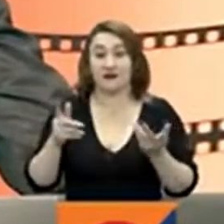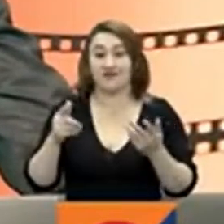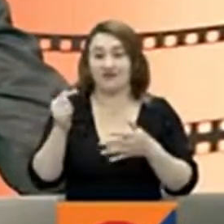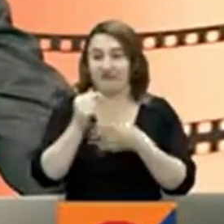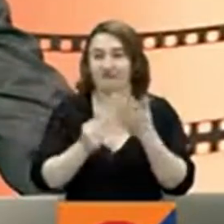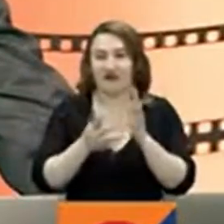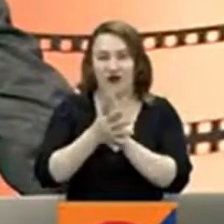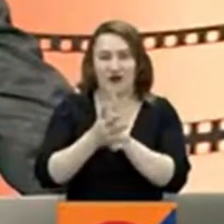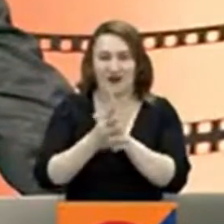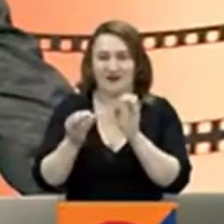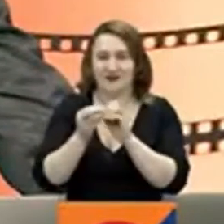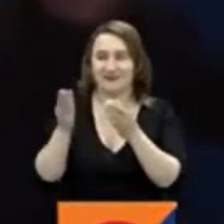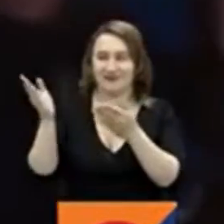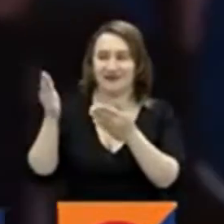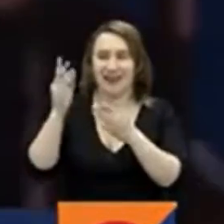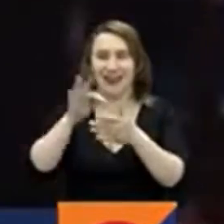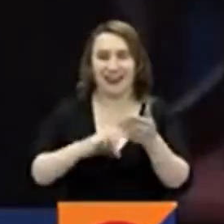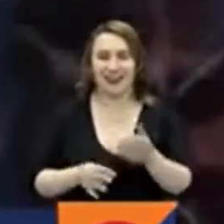cultural.